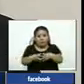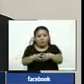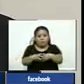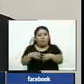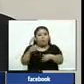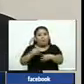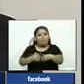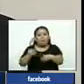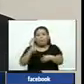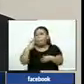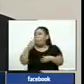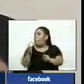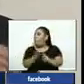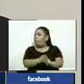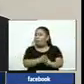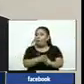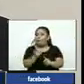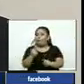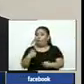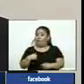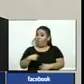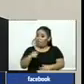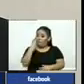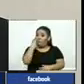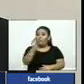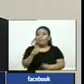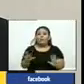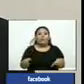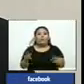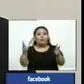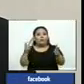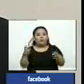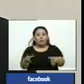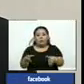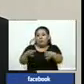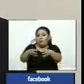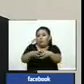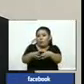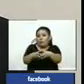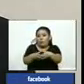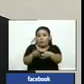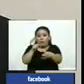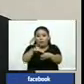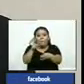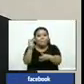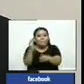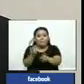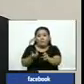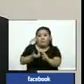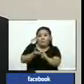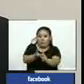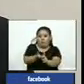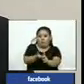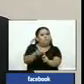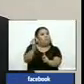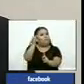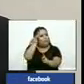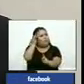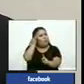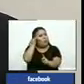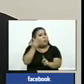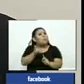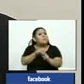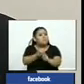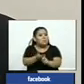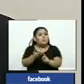ha sido descuidado. Irónicamente, estamos hablando del segmento de los líderes. Sabemos que muchas personas